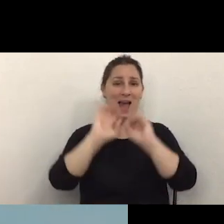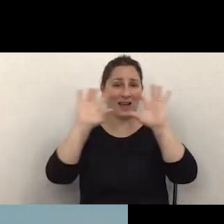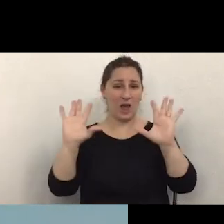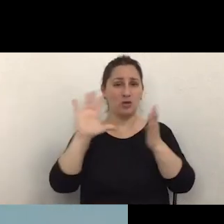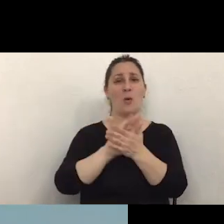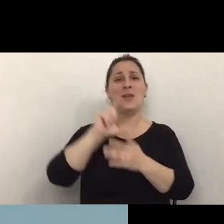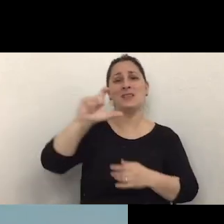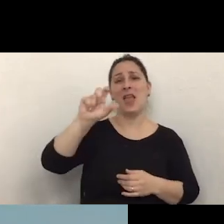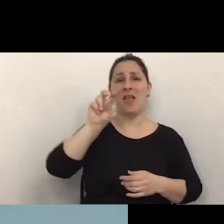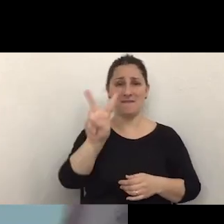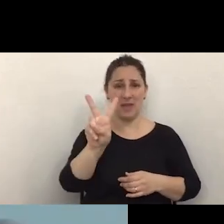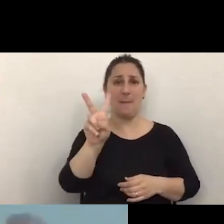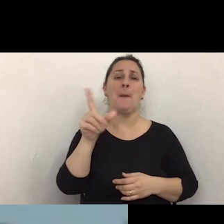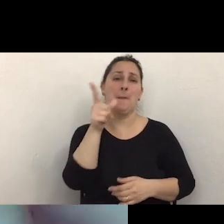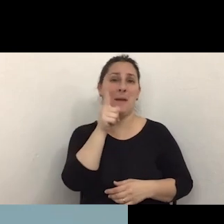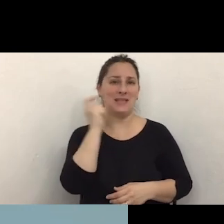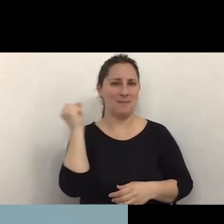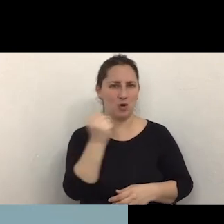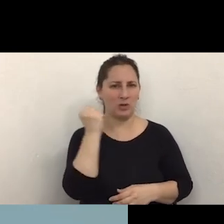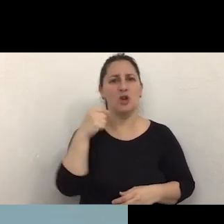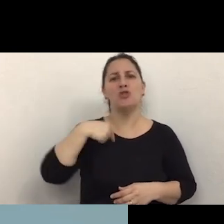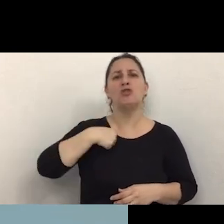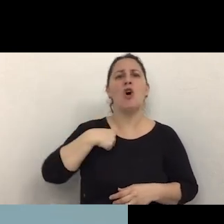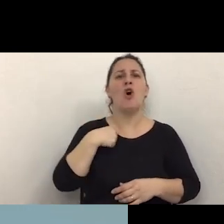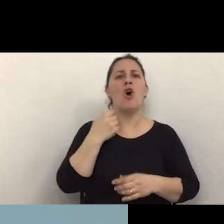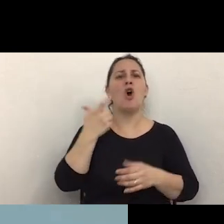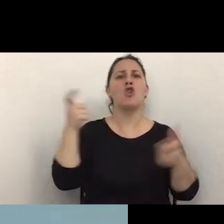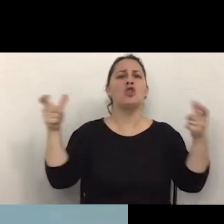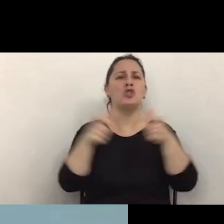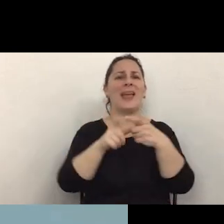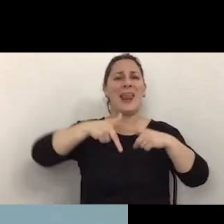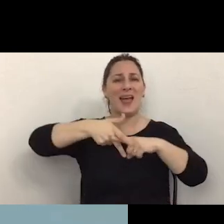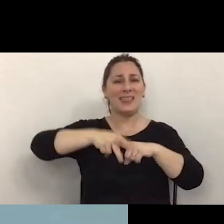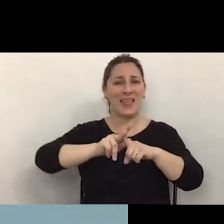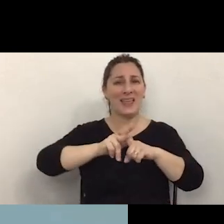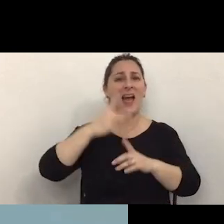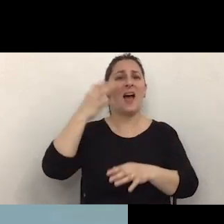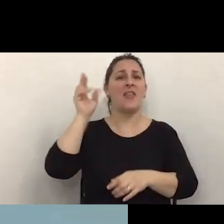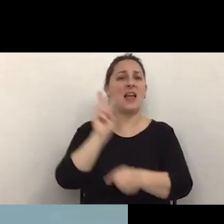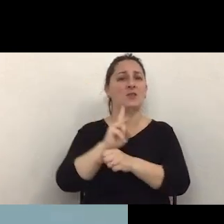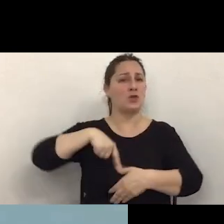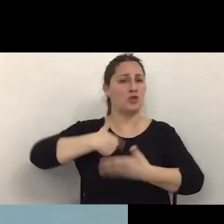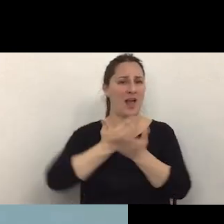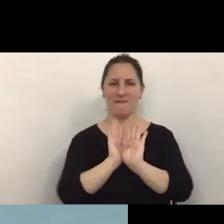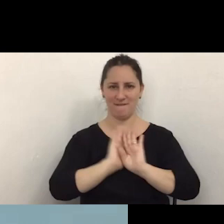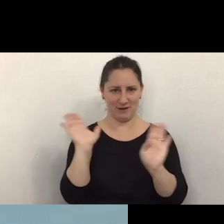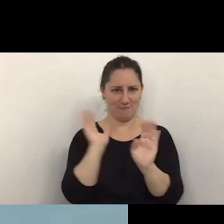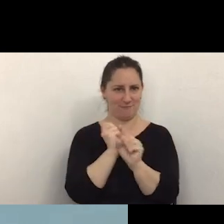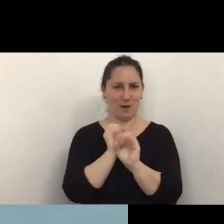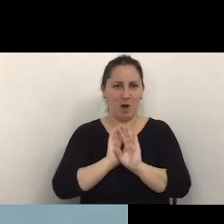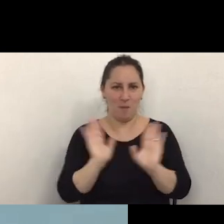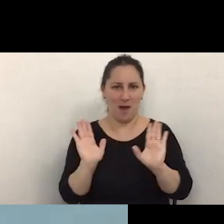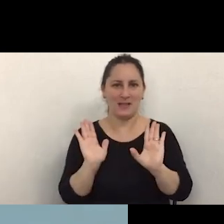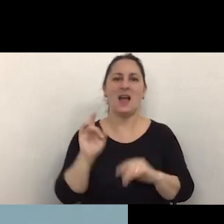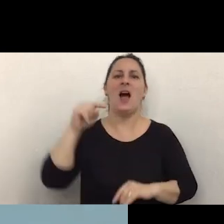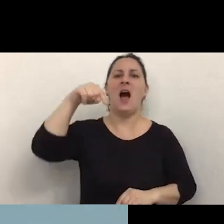porque me parece importante. Ya no estoy más como consejera técnica en seguridad social. Ahora